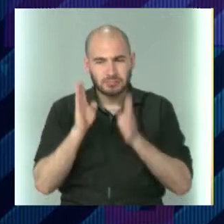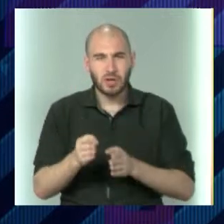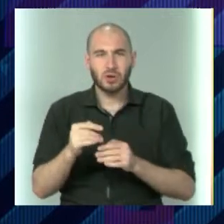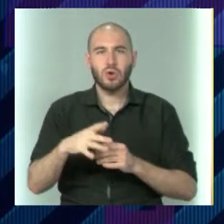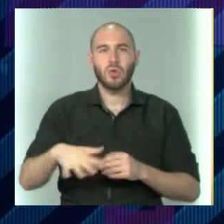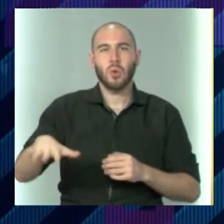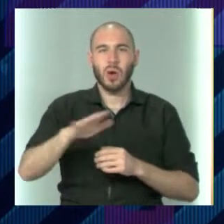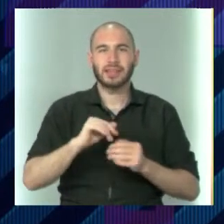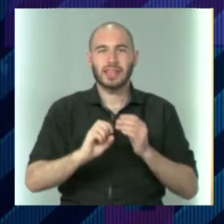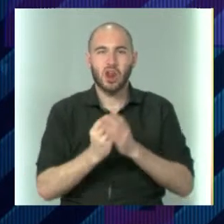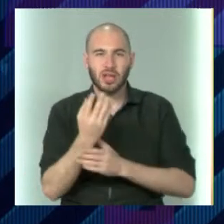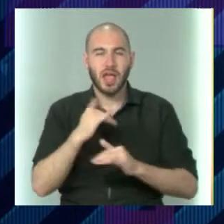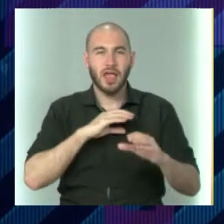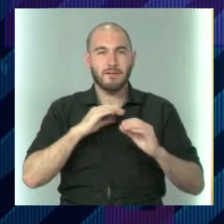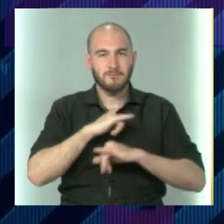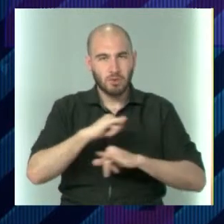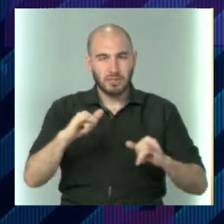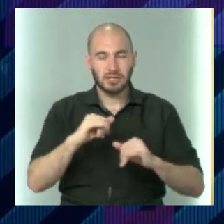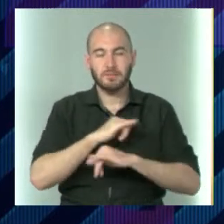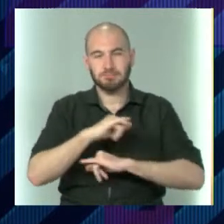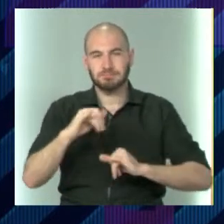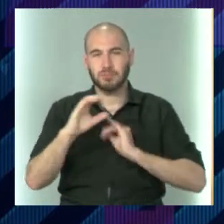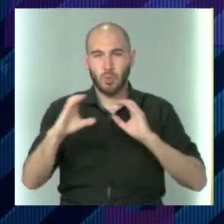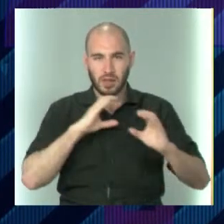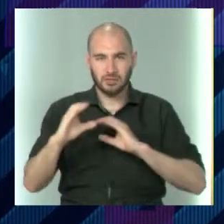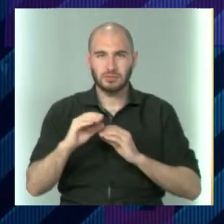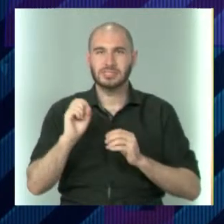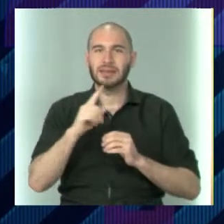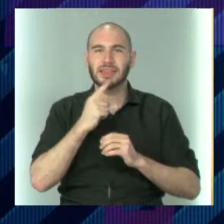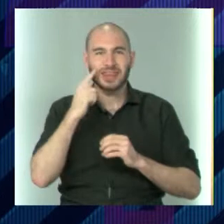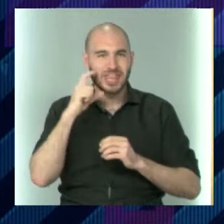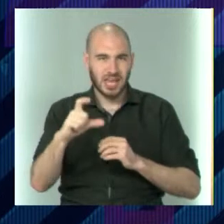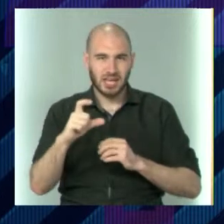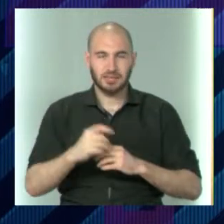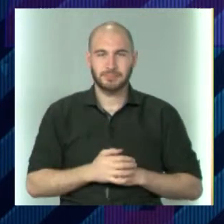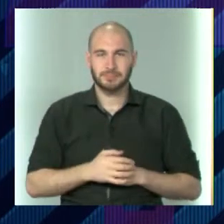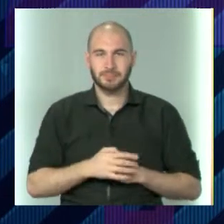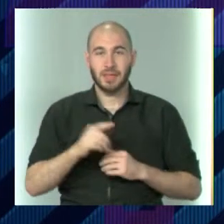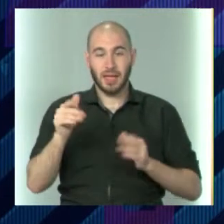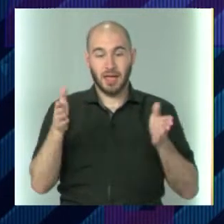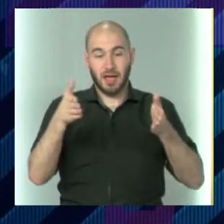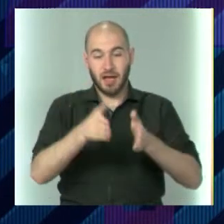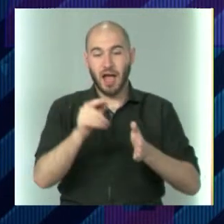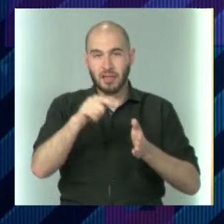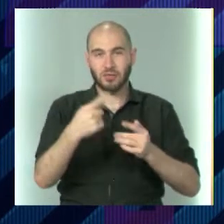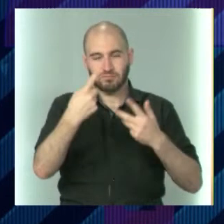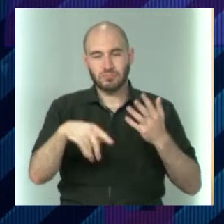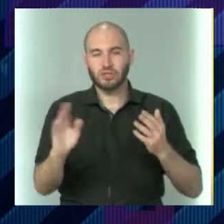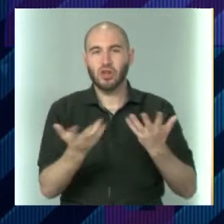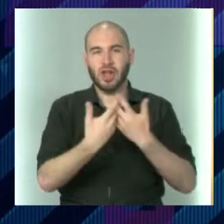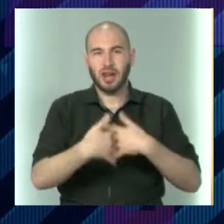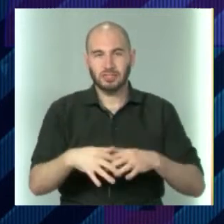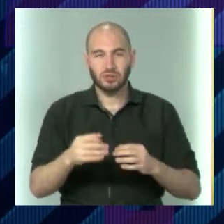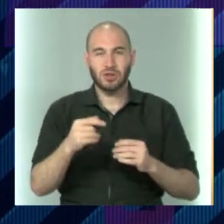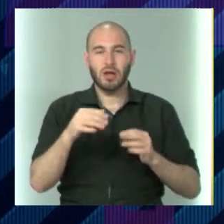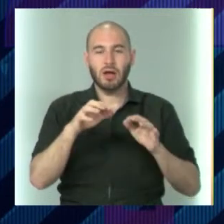en el sector de las tecnologías de la información y de la comunicación, aquello que llamamos TIC, y en esta disciplina se ocupan todas las actividades relacionadas